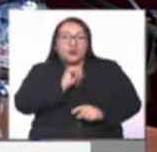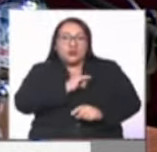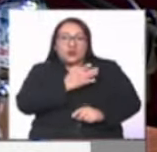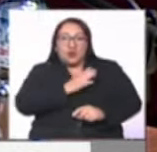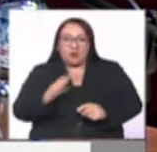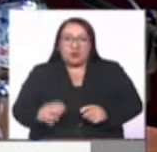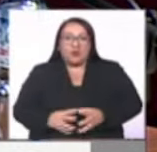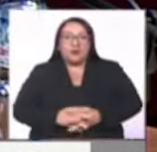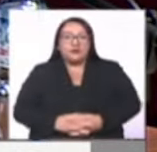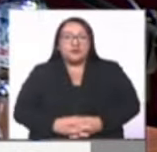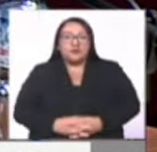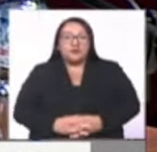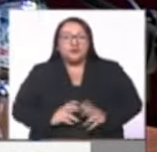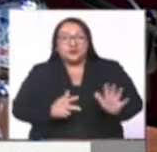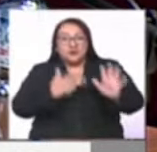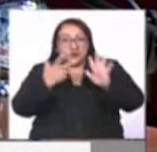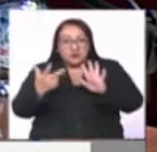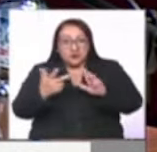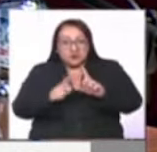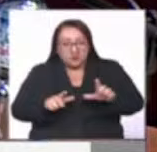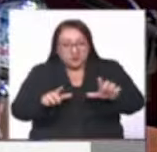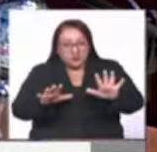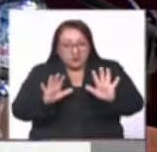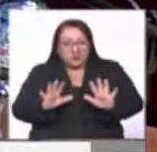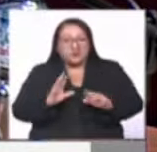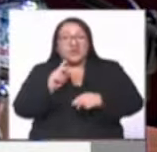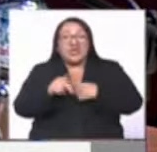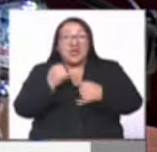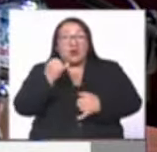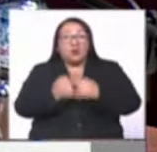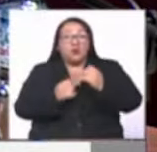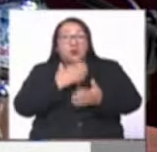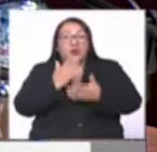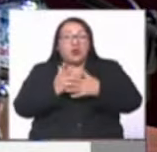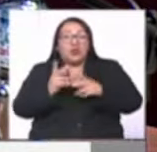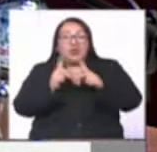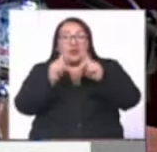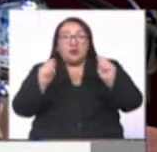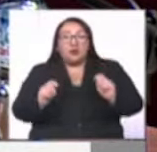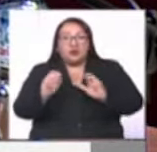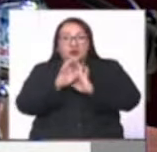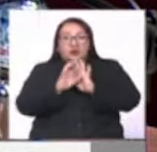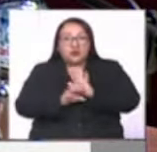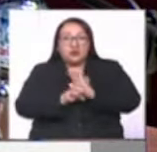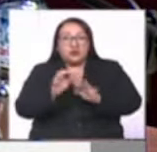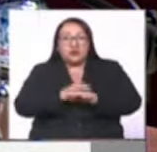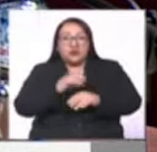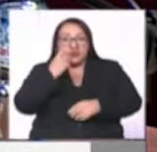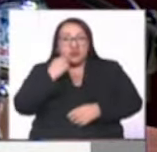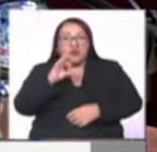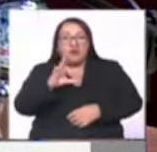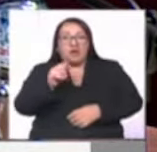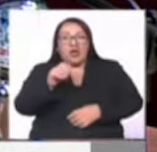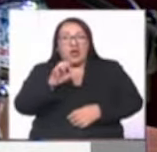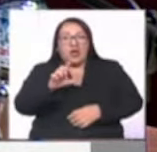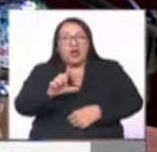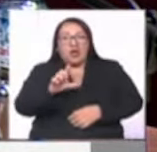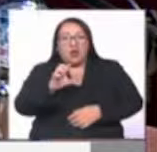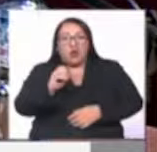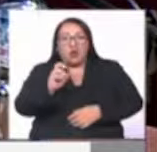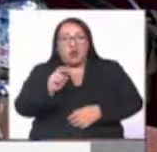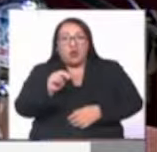estado en octavo lugar la última sentencia del tc en el caso del señor Falconí que hael